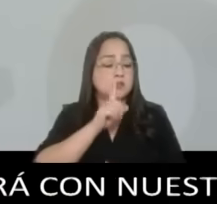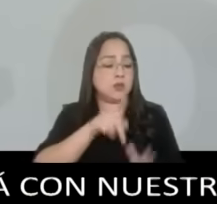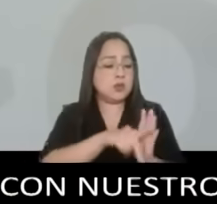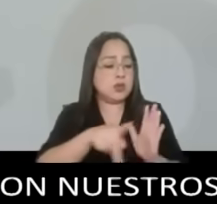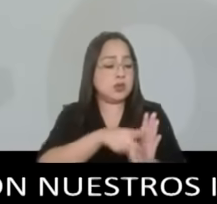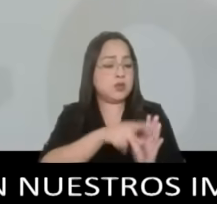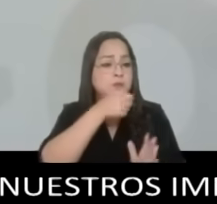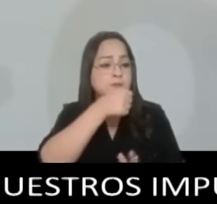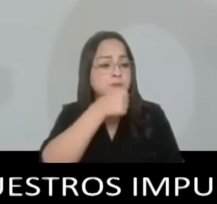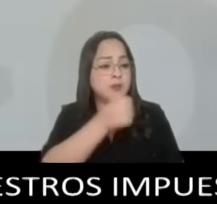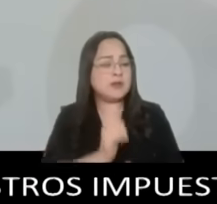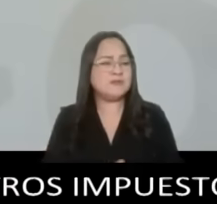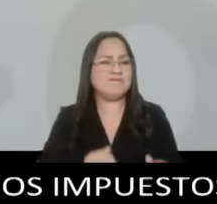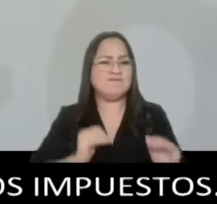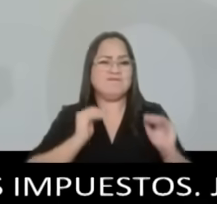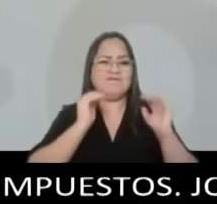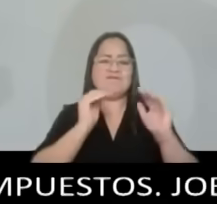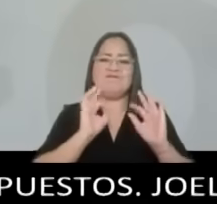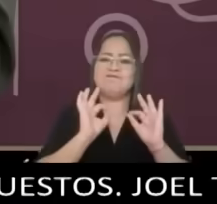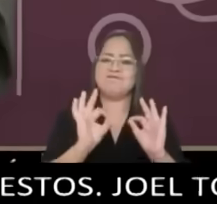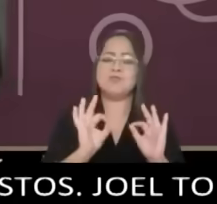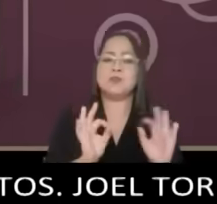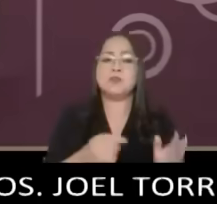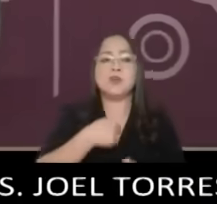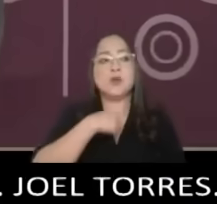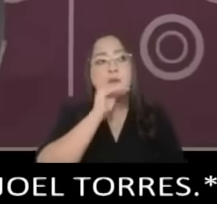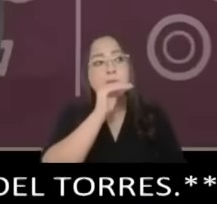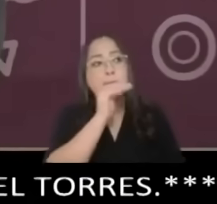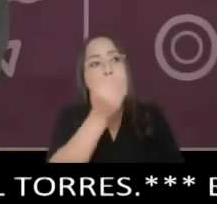esta periodista de Radio Fórmula es...